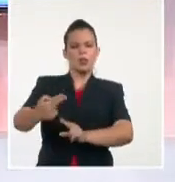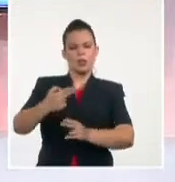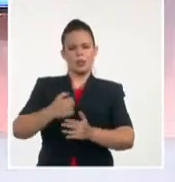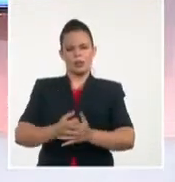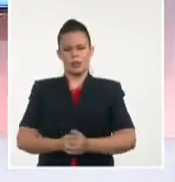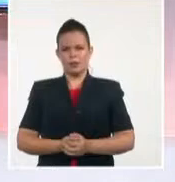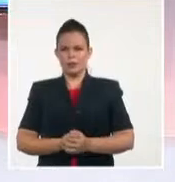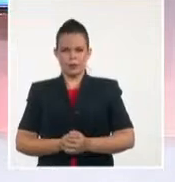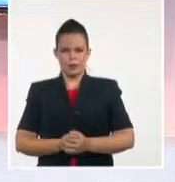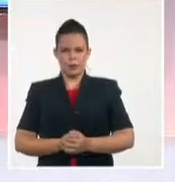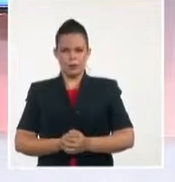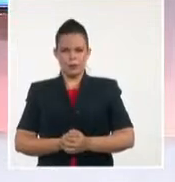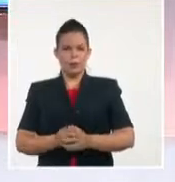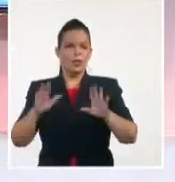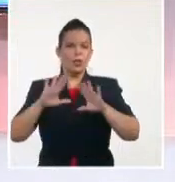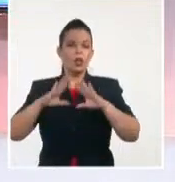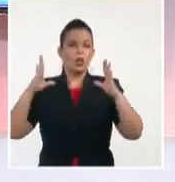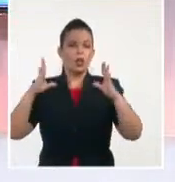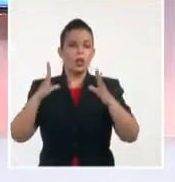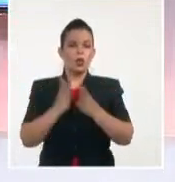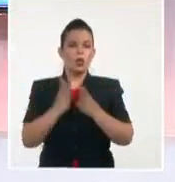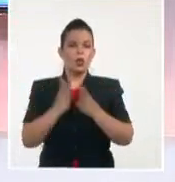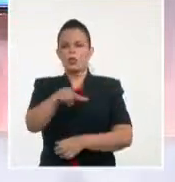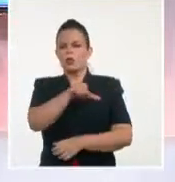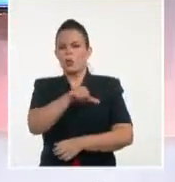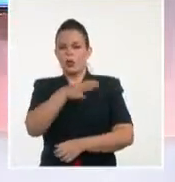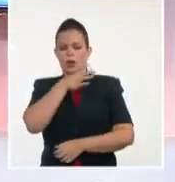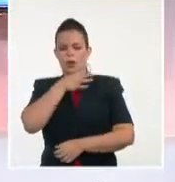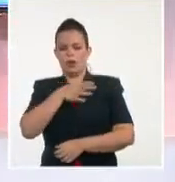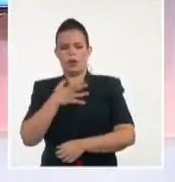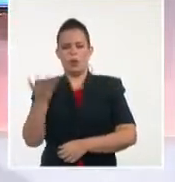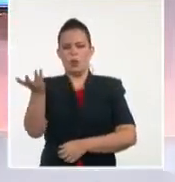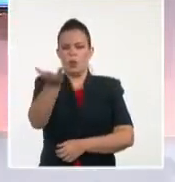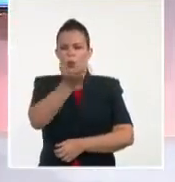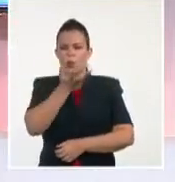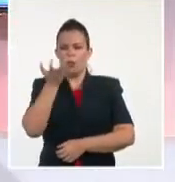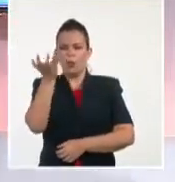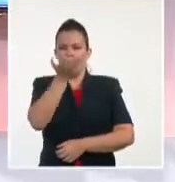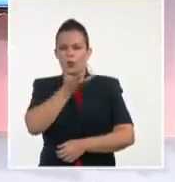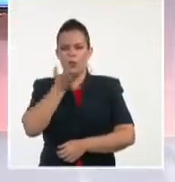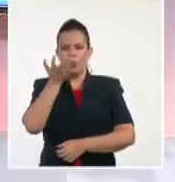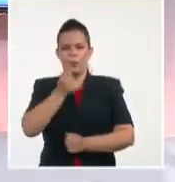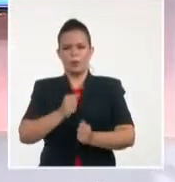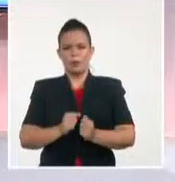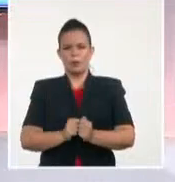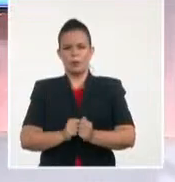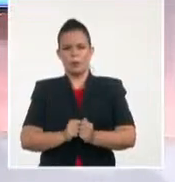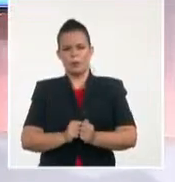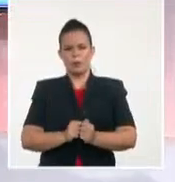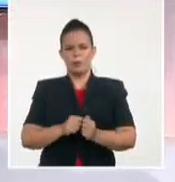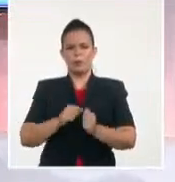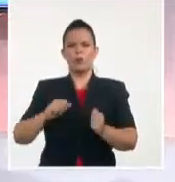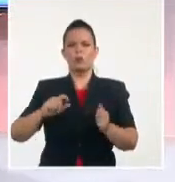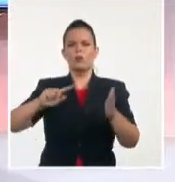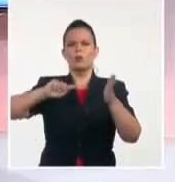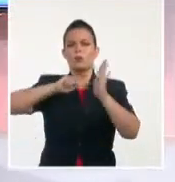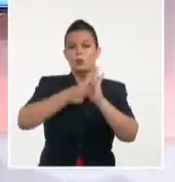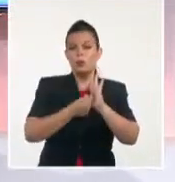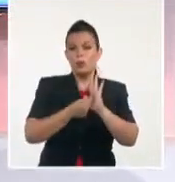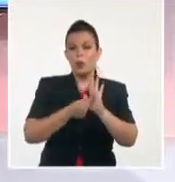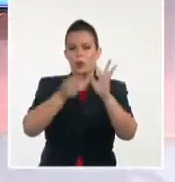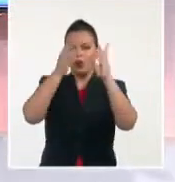la velocidad de los vientos al cuadrado por el número de días, de horas que un organismo está